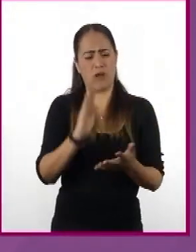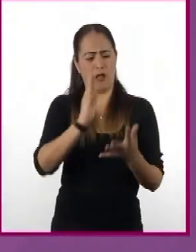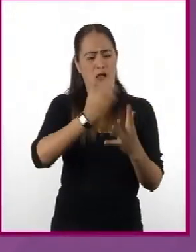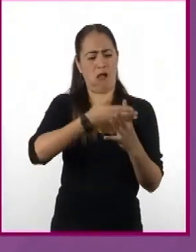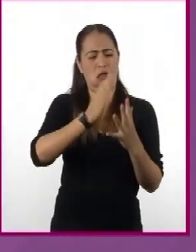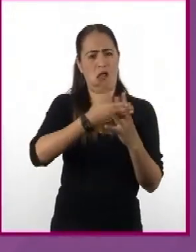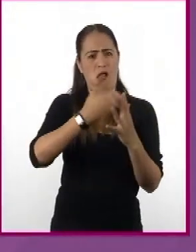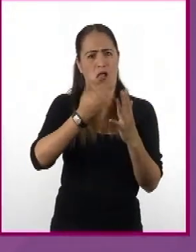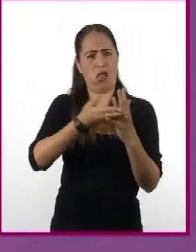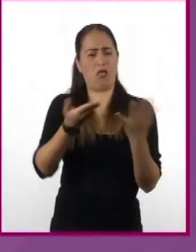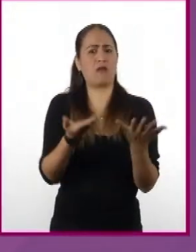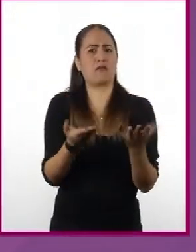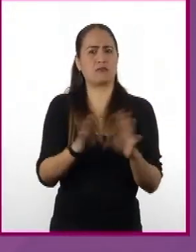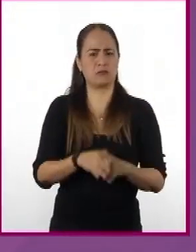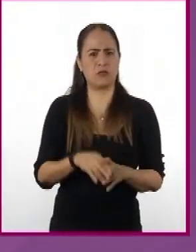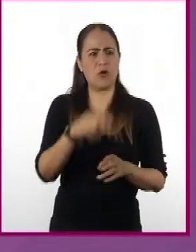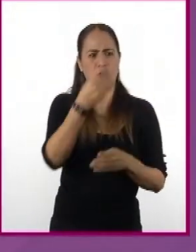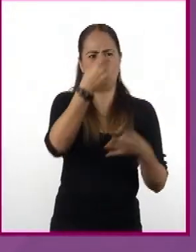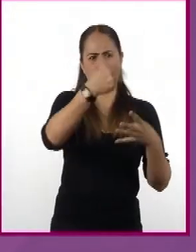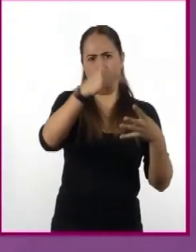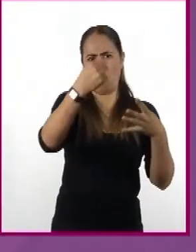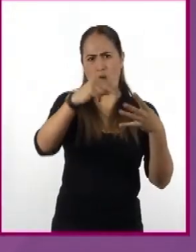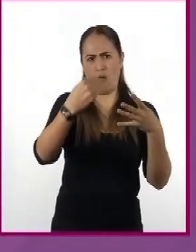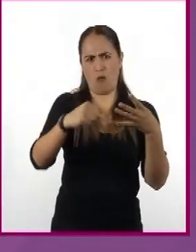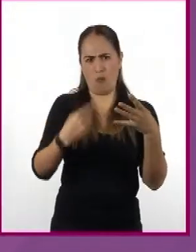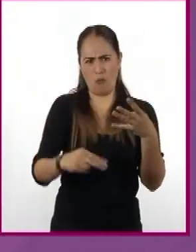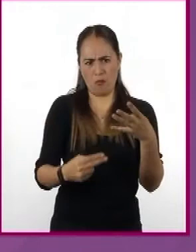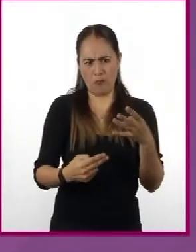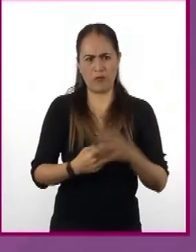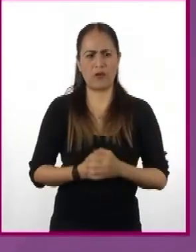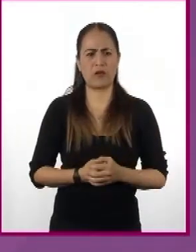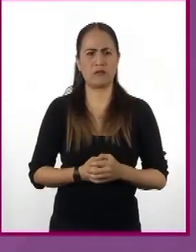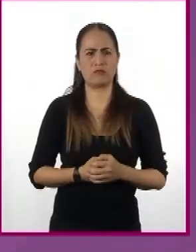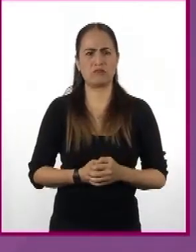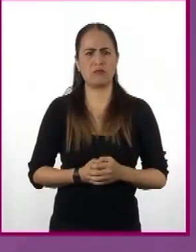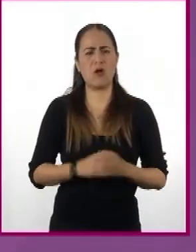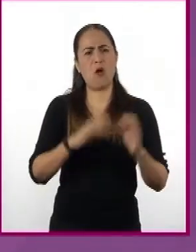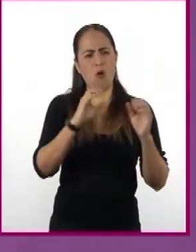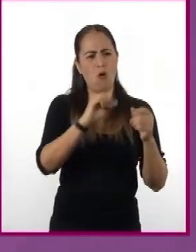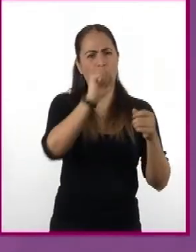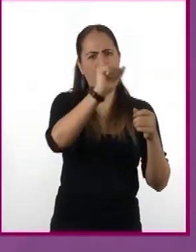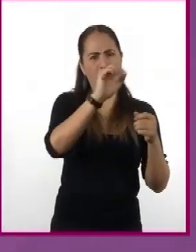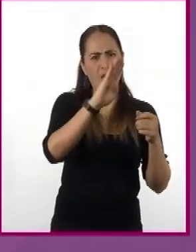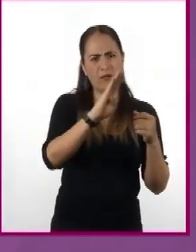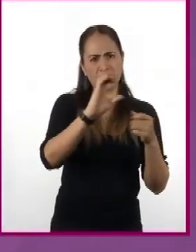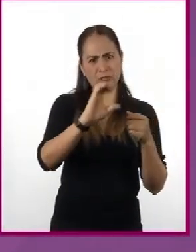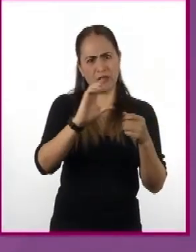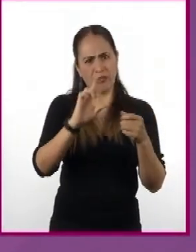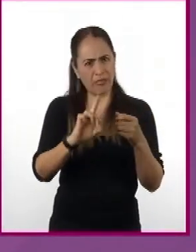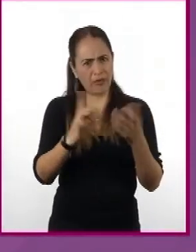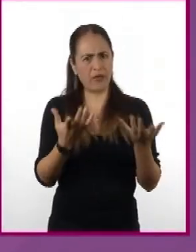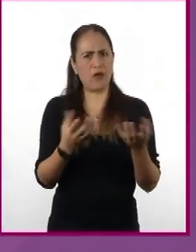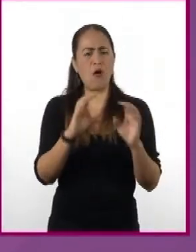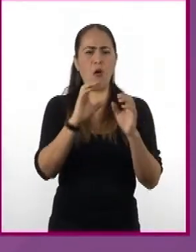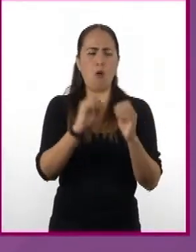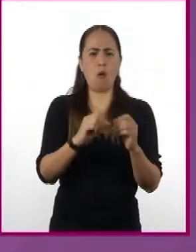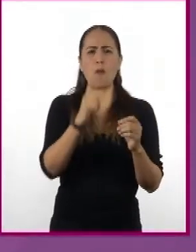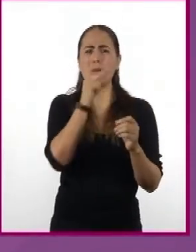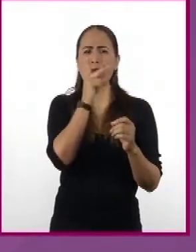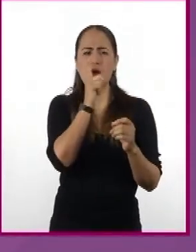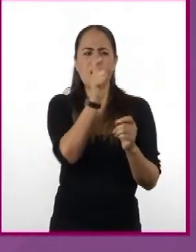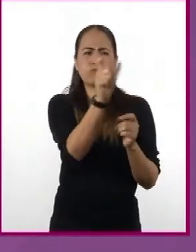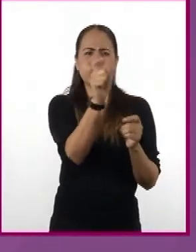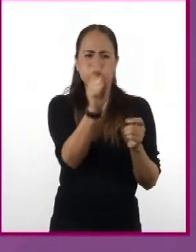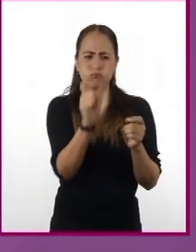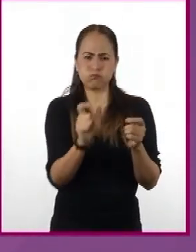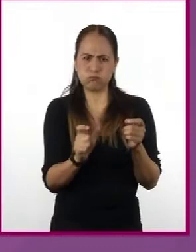divido? Por nombre, bueno, que pertenezcan al alfabeto, por el apellido.